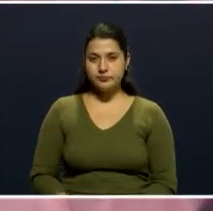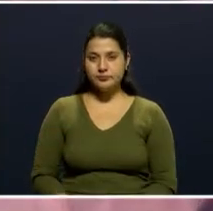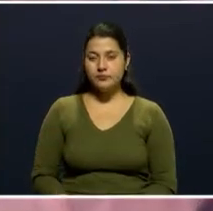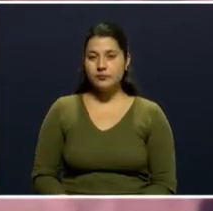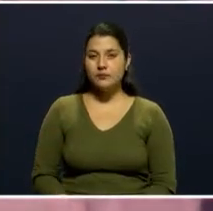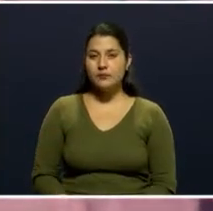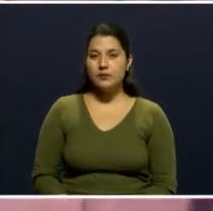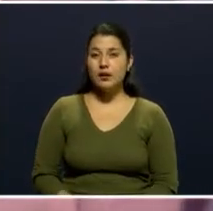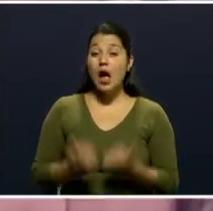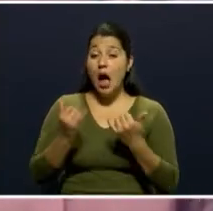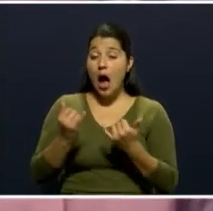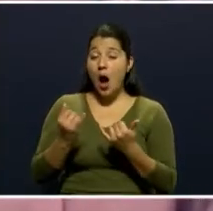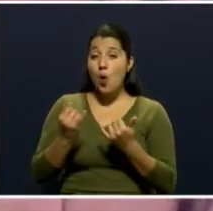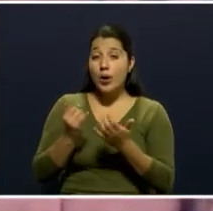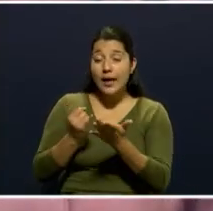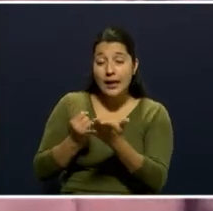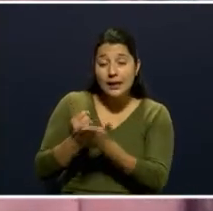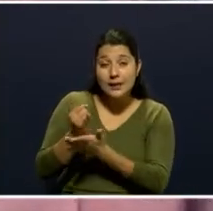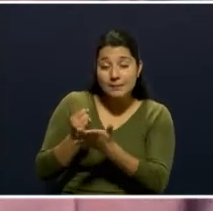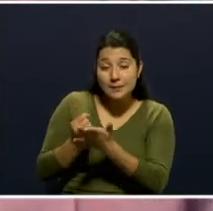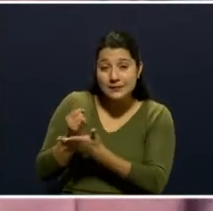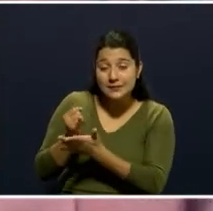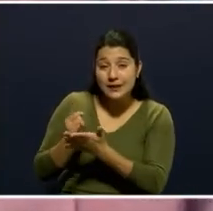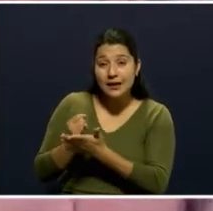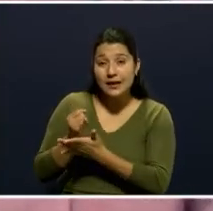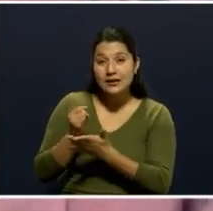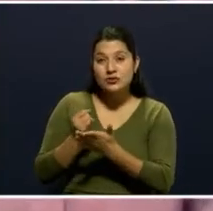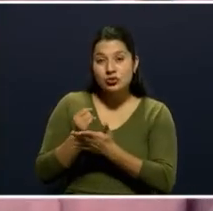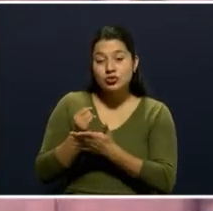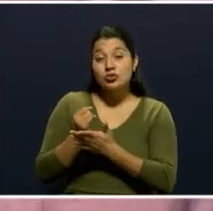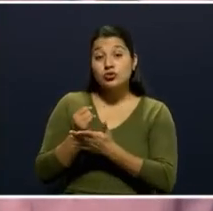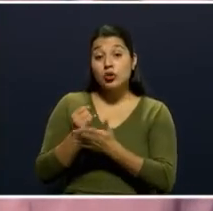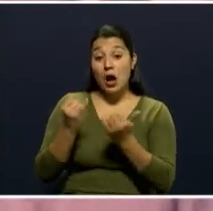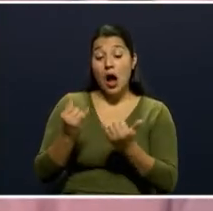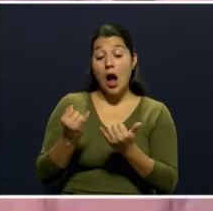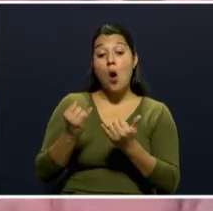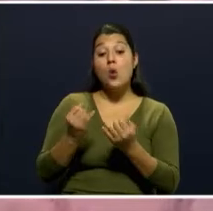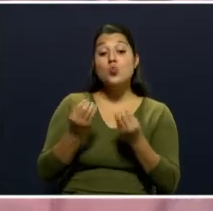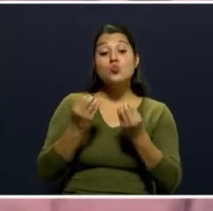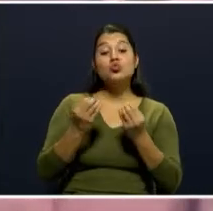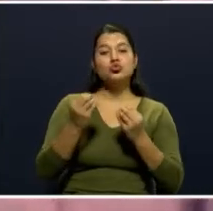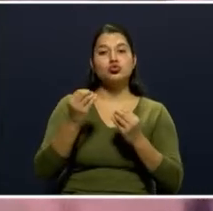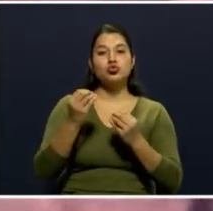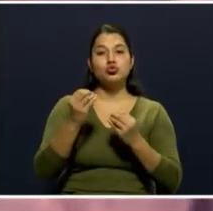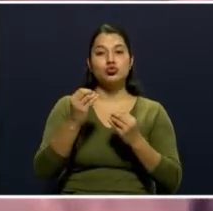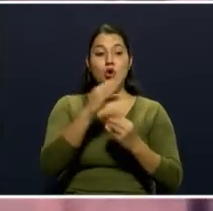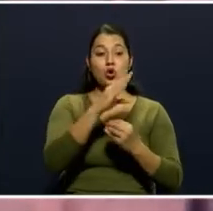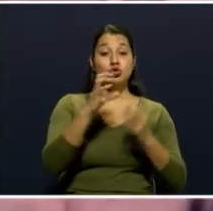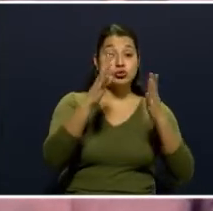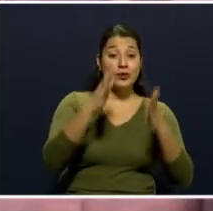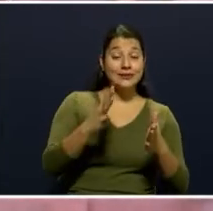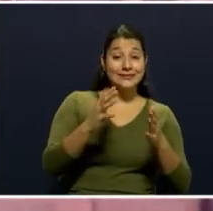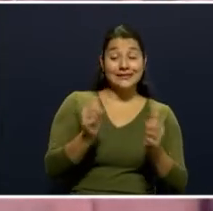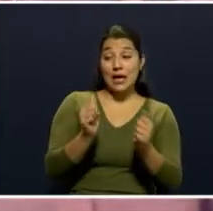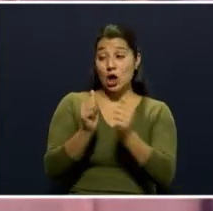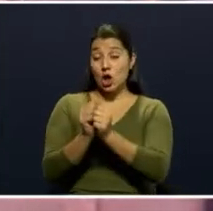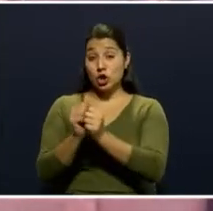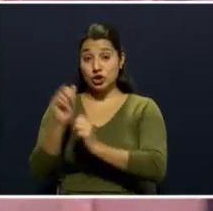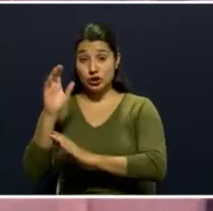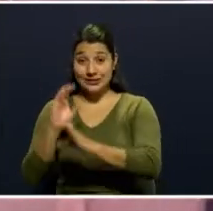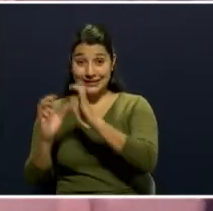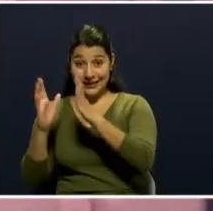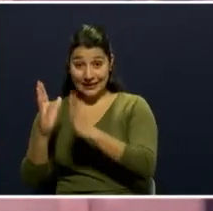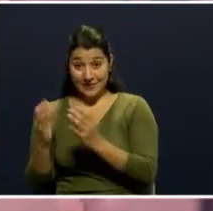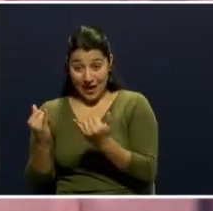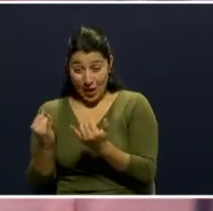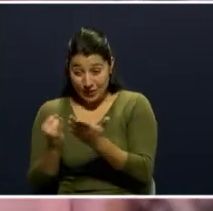todo un esfuerzo de diferentes entes costarricenses, de científicos de muy diversas ramas, que están